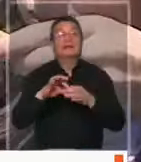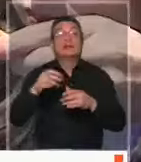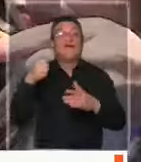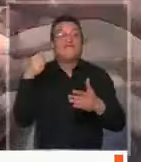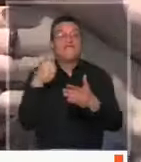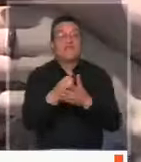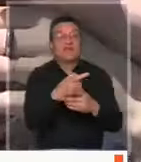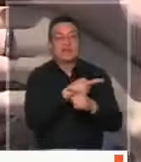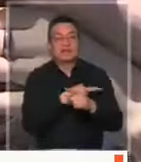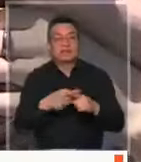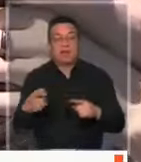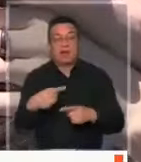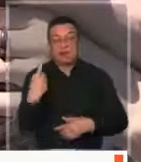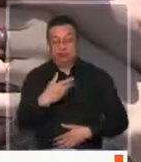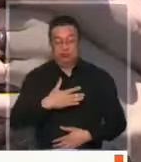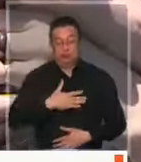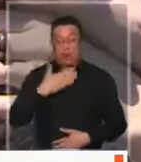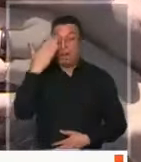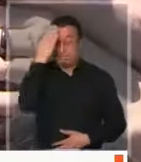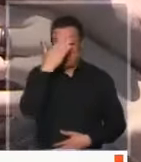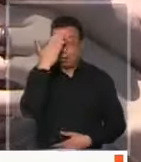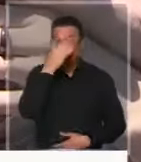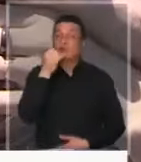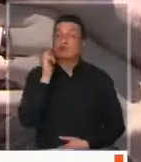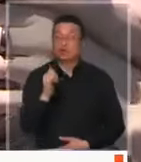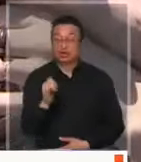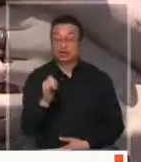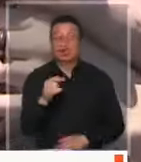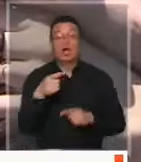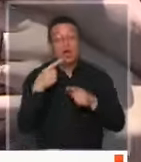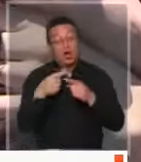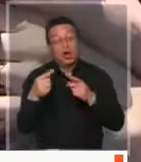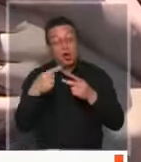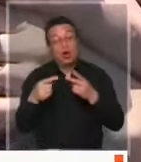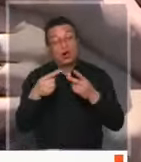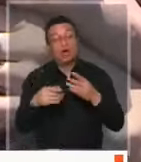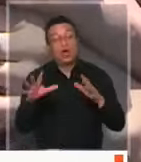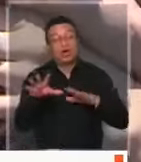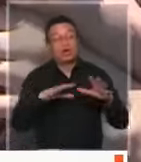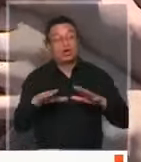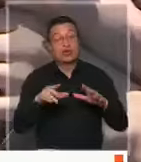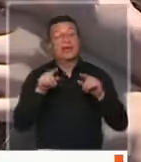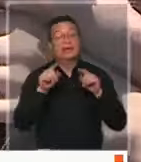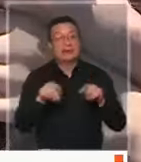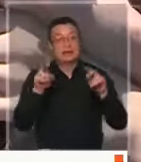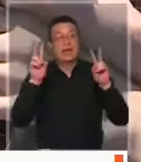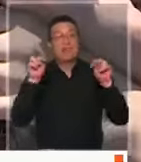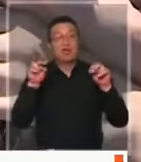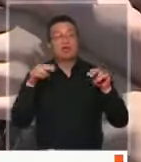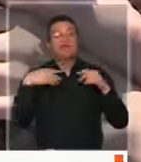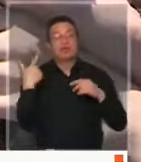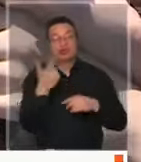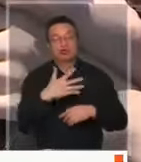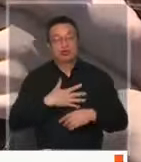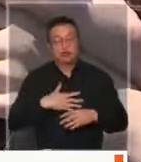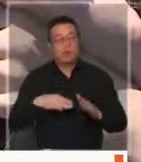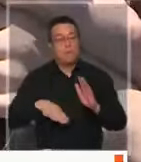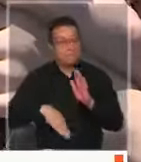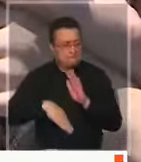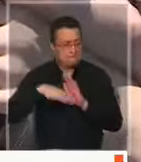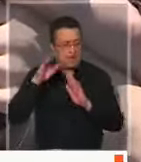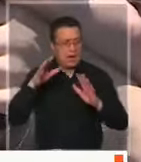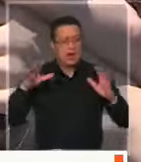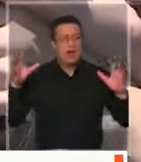fin de semana, nos preocupa y entre otras cosas, es la razón por la cual hemos intensificado